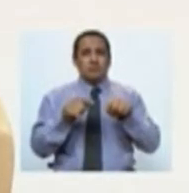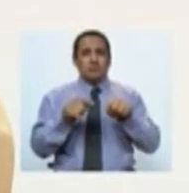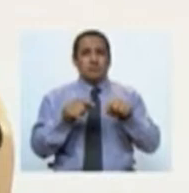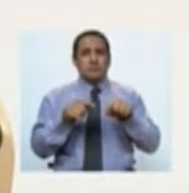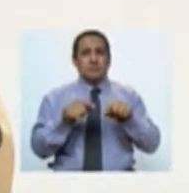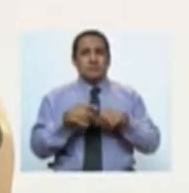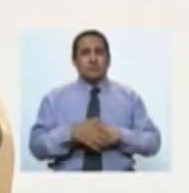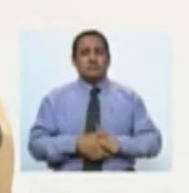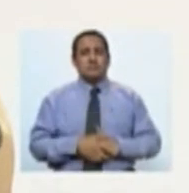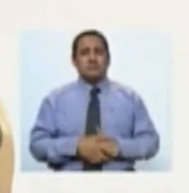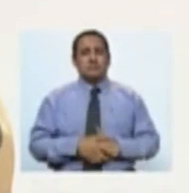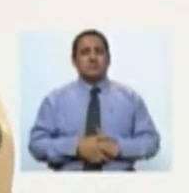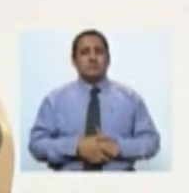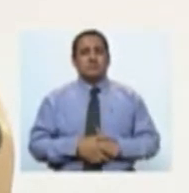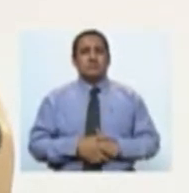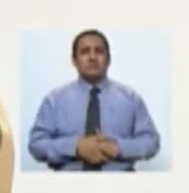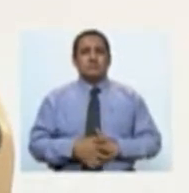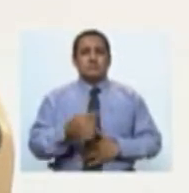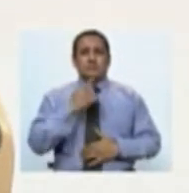el